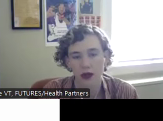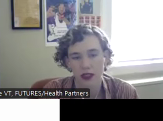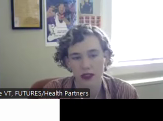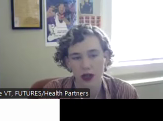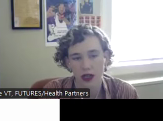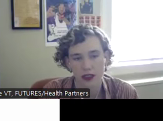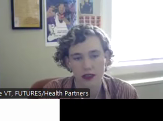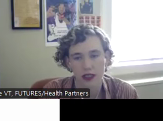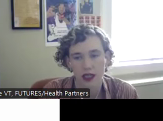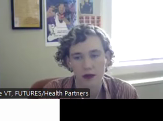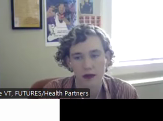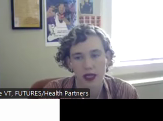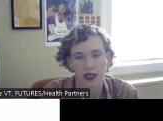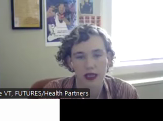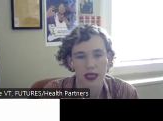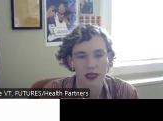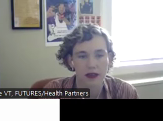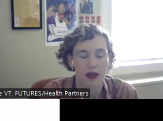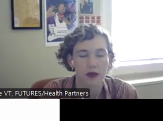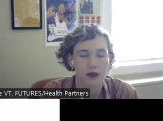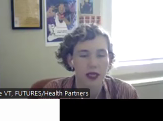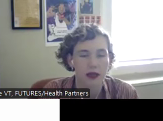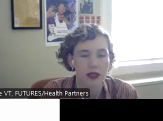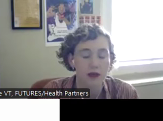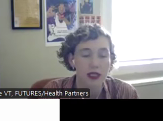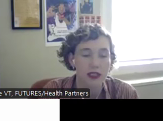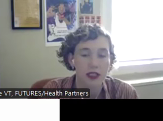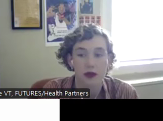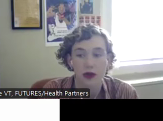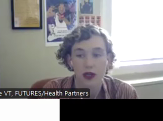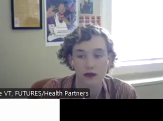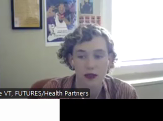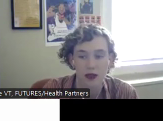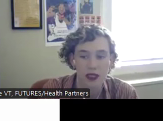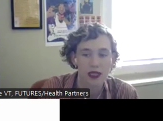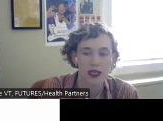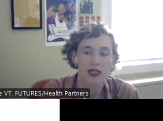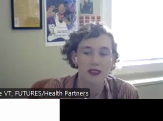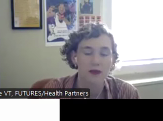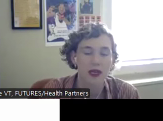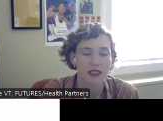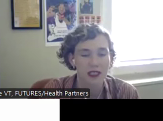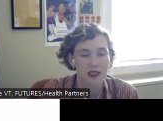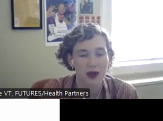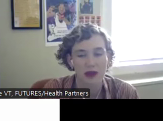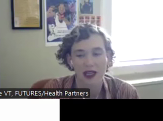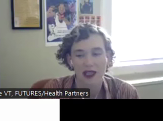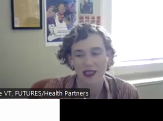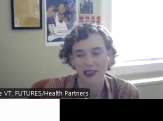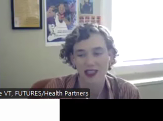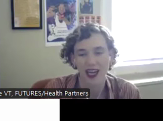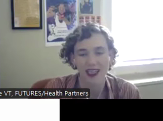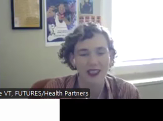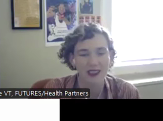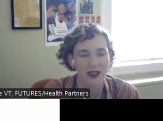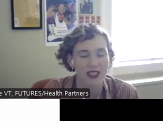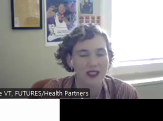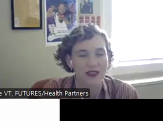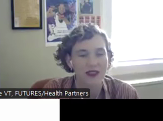la violencia de pareja íntima y además provee recursos de apoyo en la parte de atrás. Así